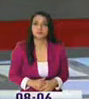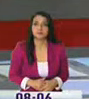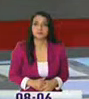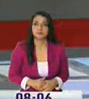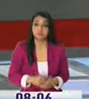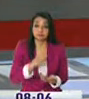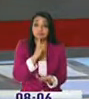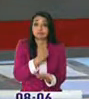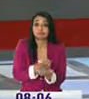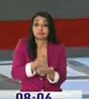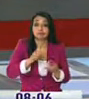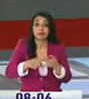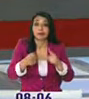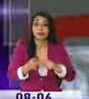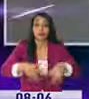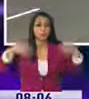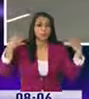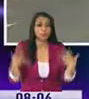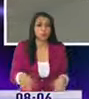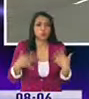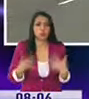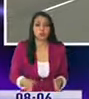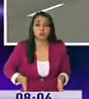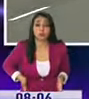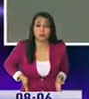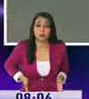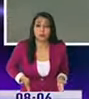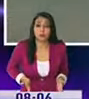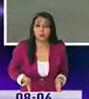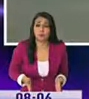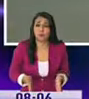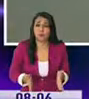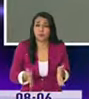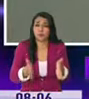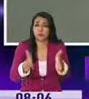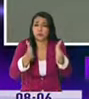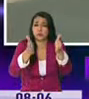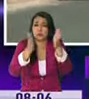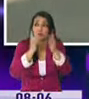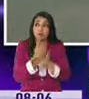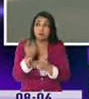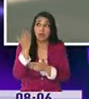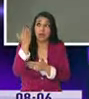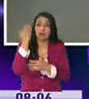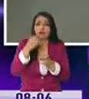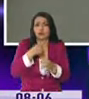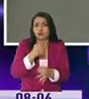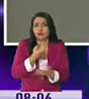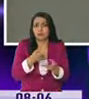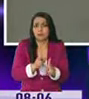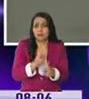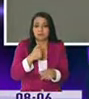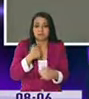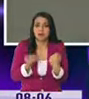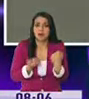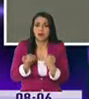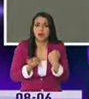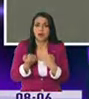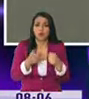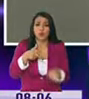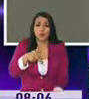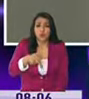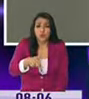duda, vecinos y amigos, no tienen idea la maravilla de día. Yo tuve la oportunidad semanas atrás de ir con mi auto y mirar